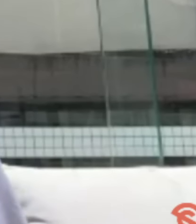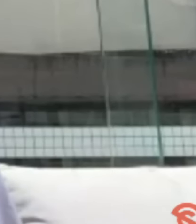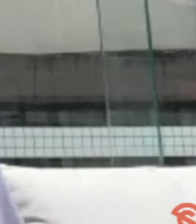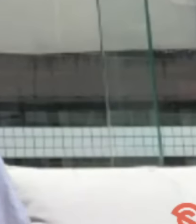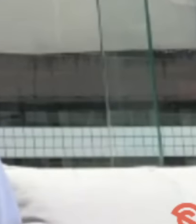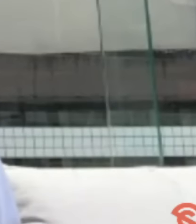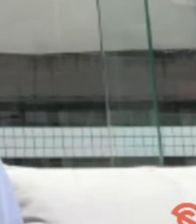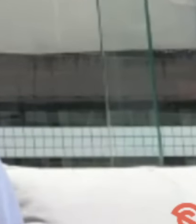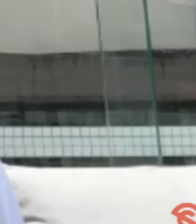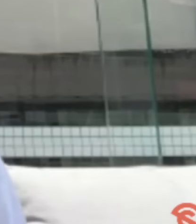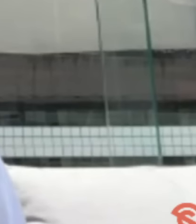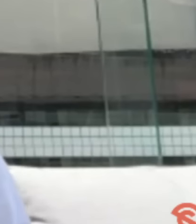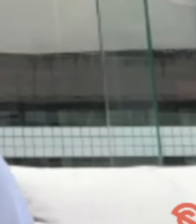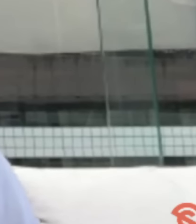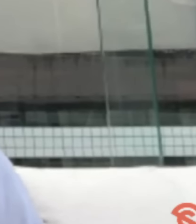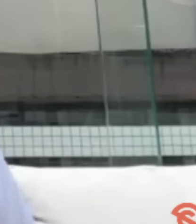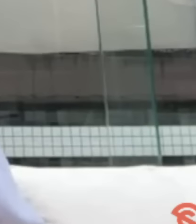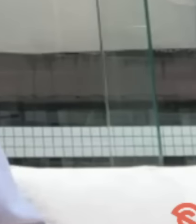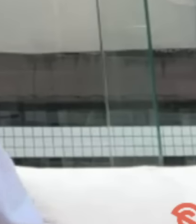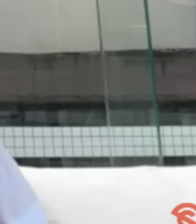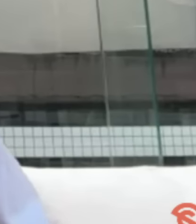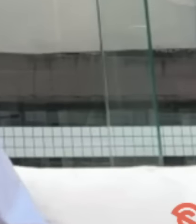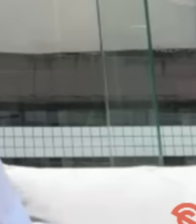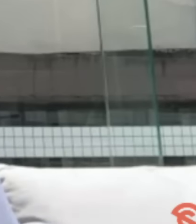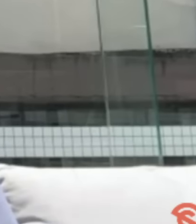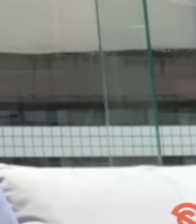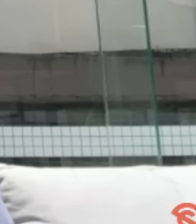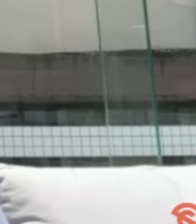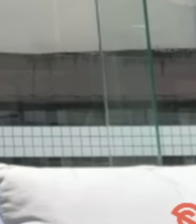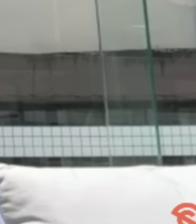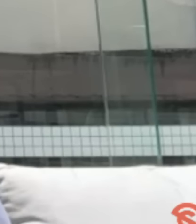tiene el mensaje, por favor? Es que